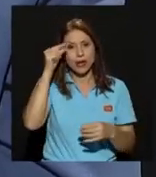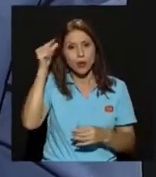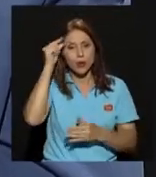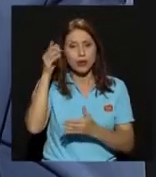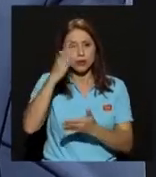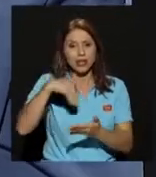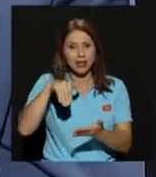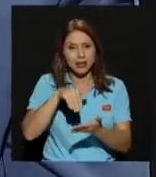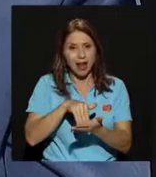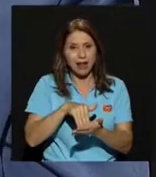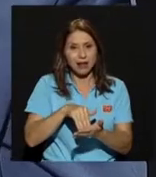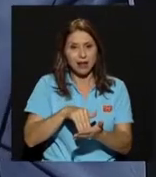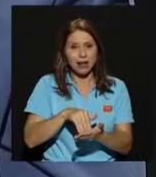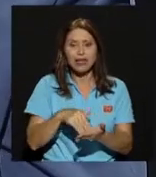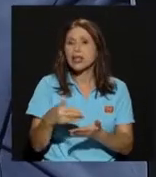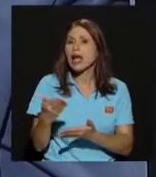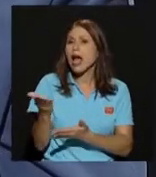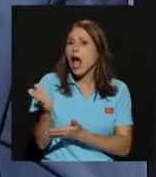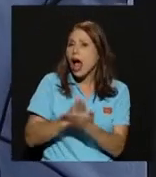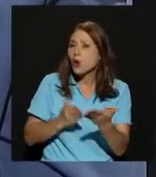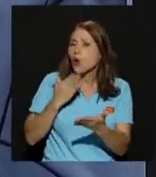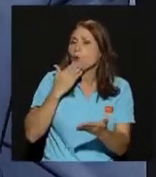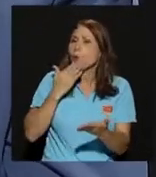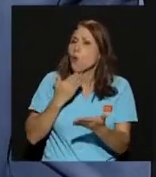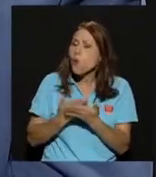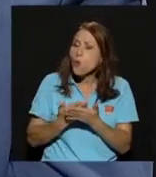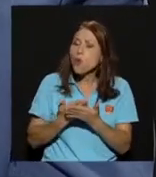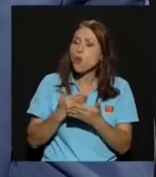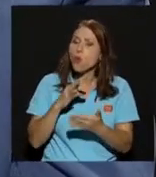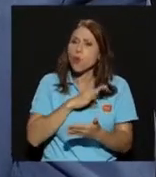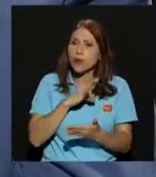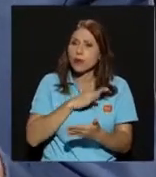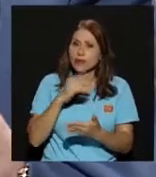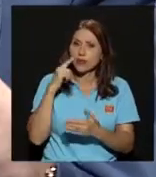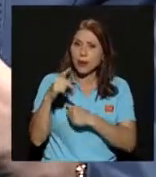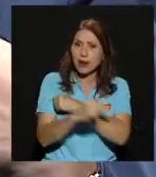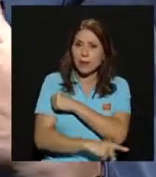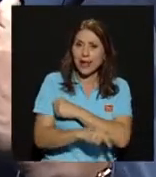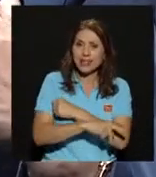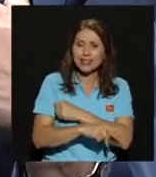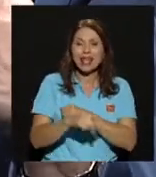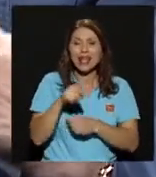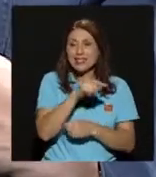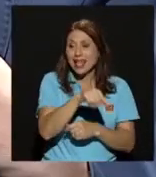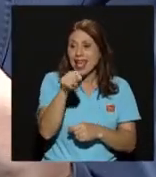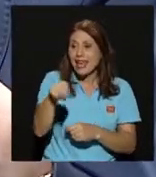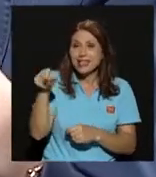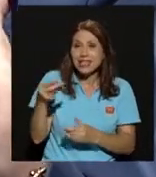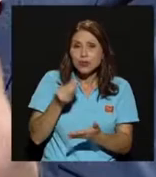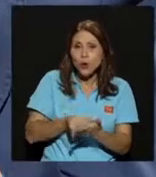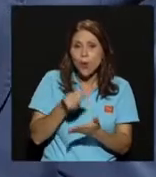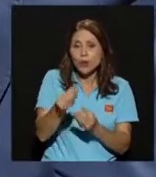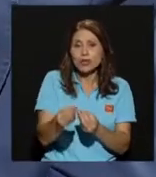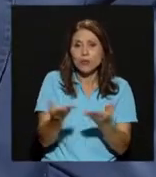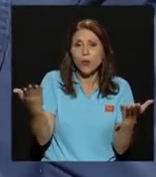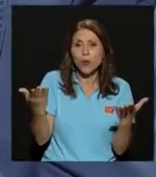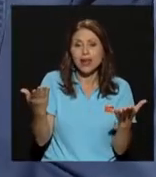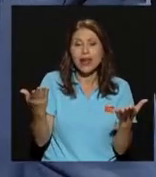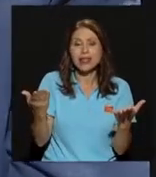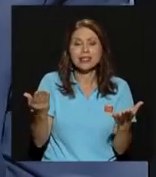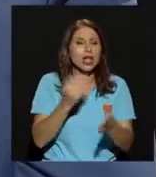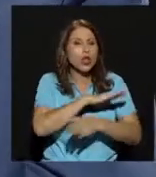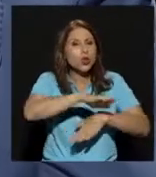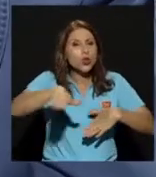sería muy beneficioso para el país que esas compras públicas es decir todos los bienes que adquiere el